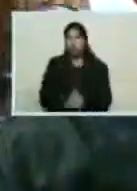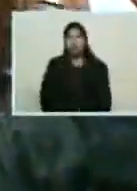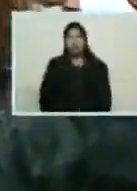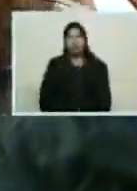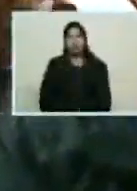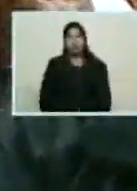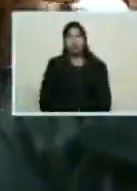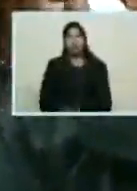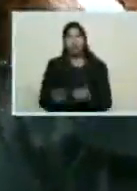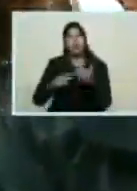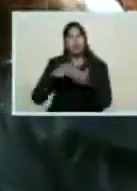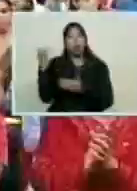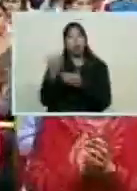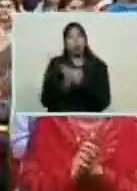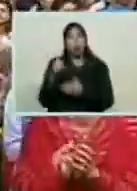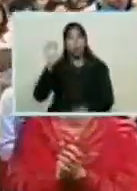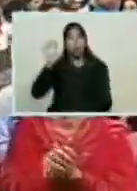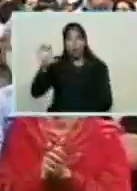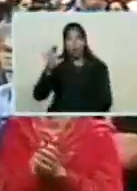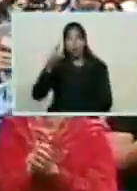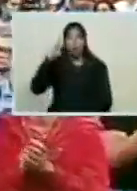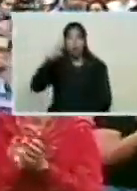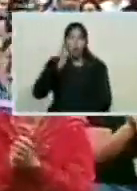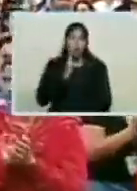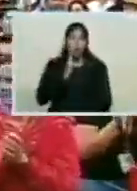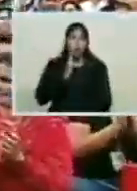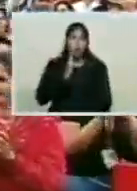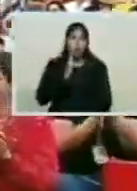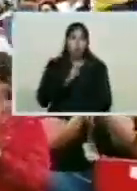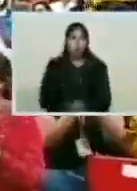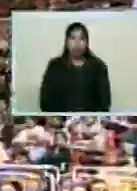El plan de la patria, Simón Bolívar.